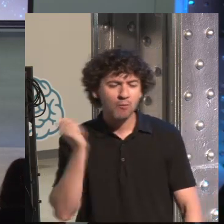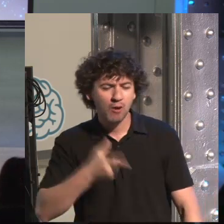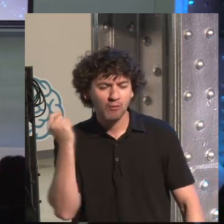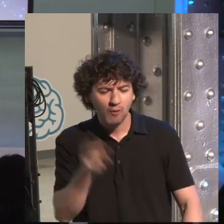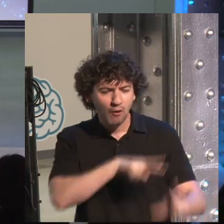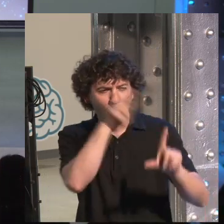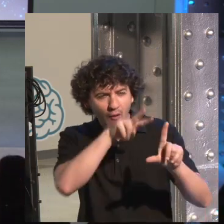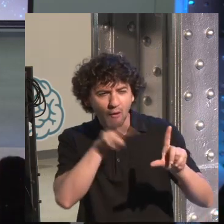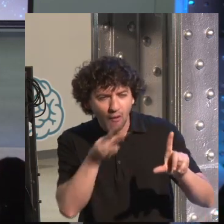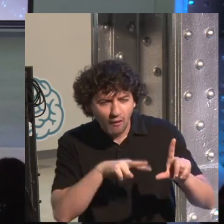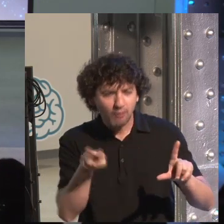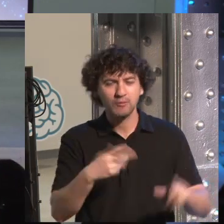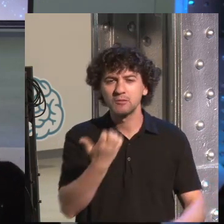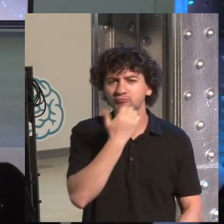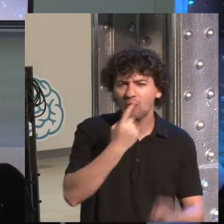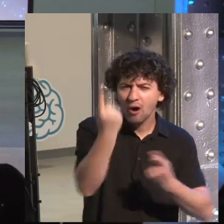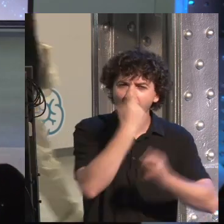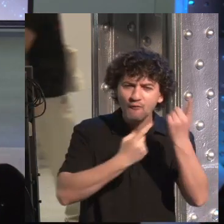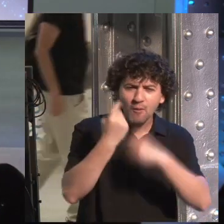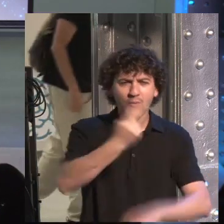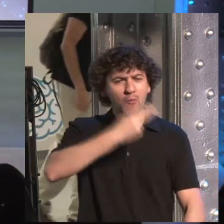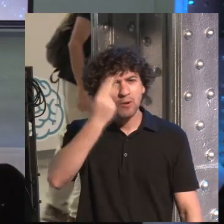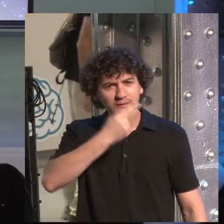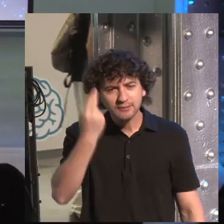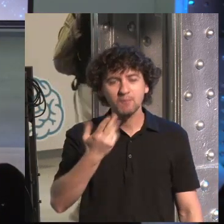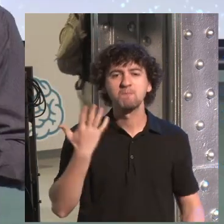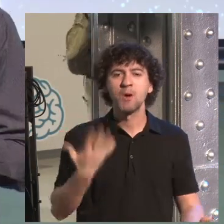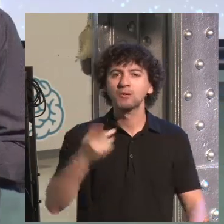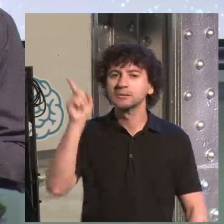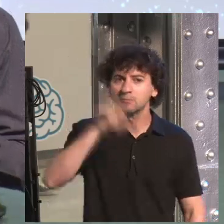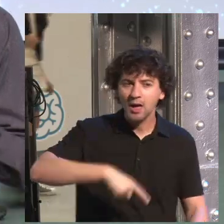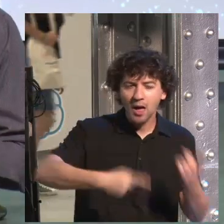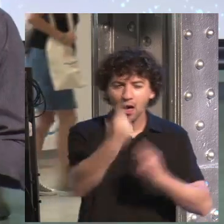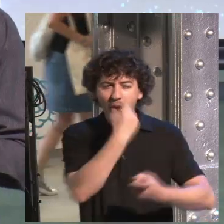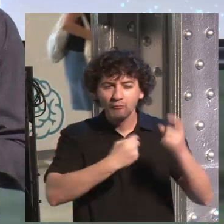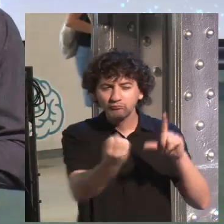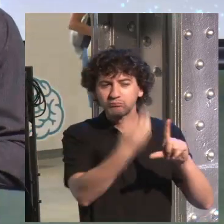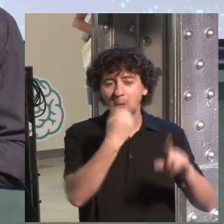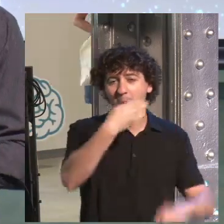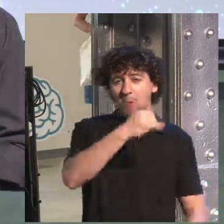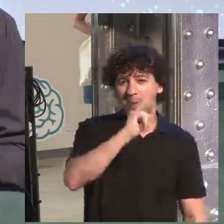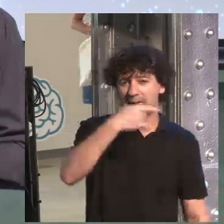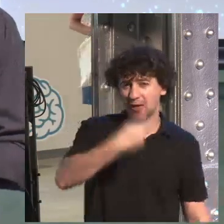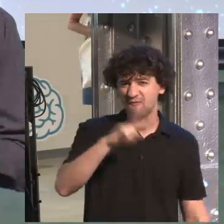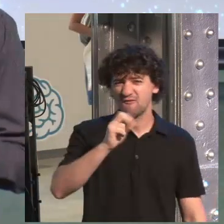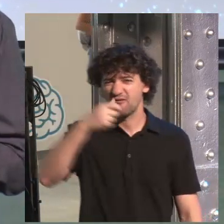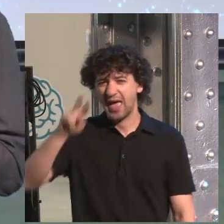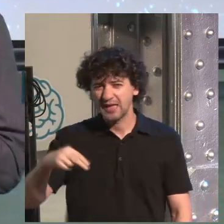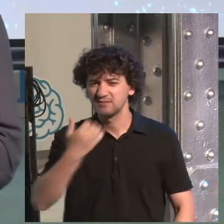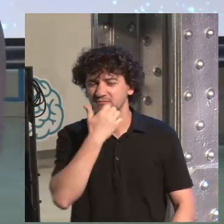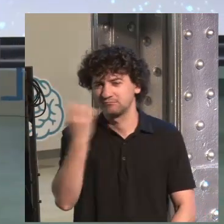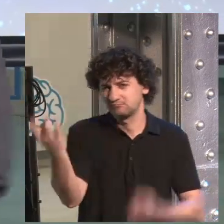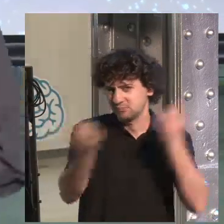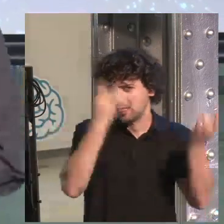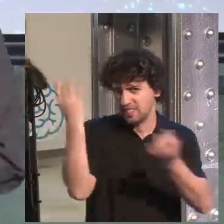Internet hay mucha información, cosas muy interesantes, pero también hay mucha información que los de Big Bang llamamos puticiencia, cosas que no